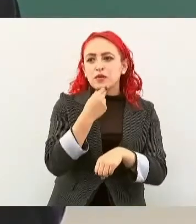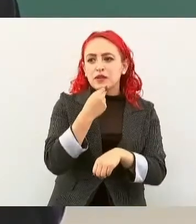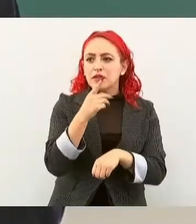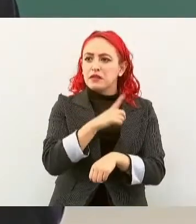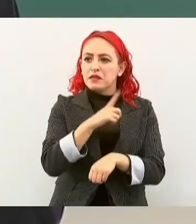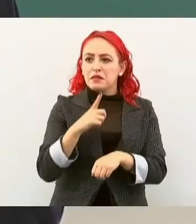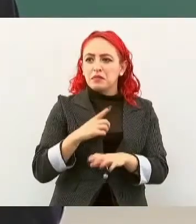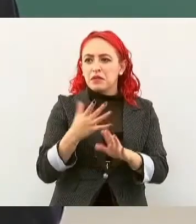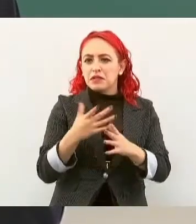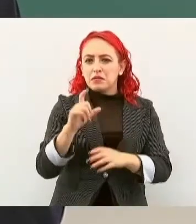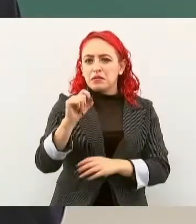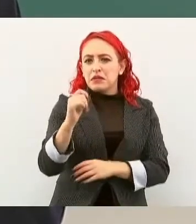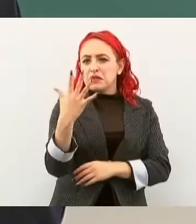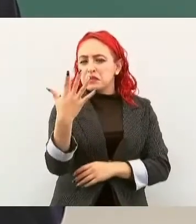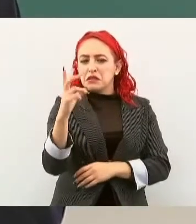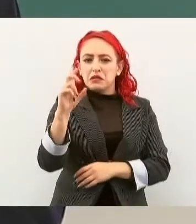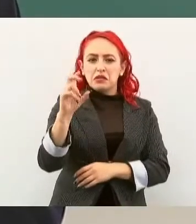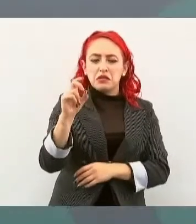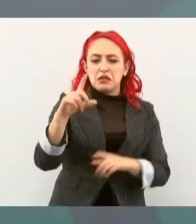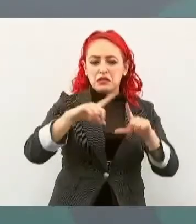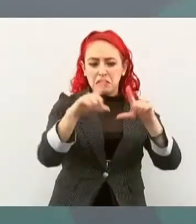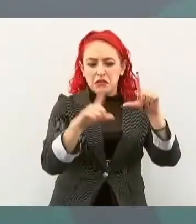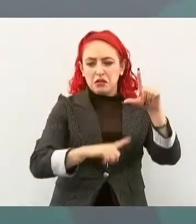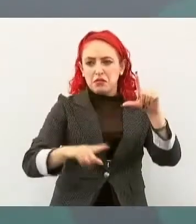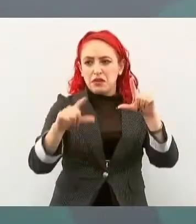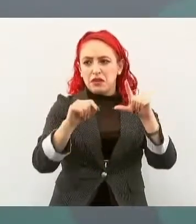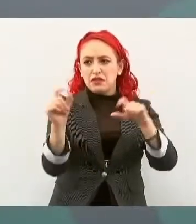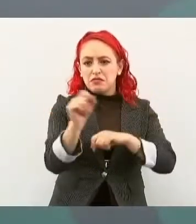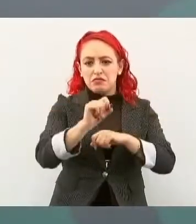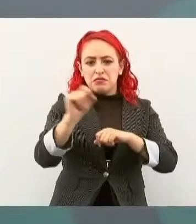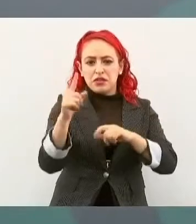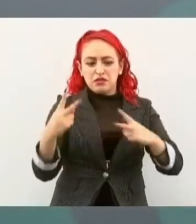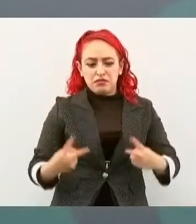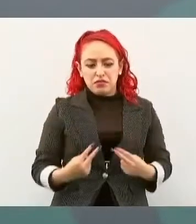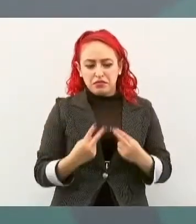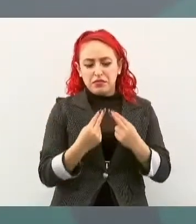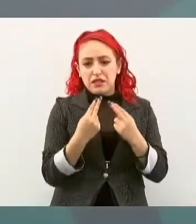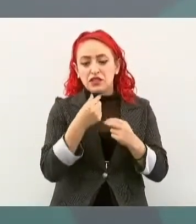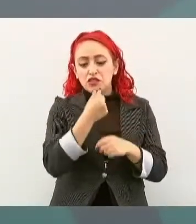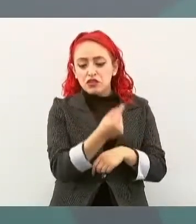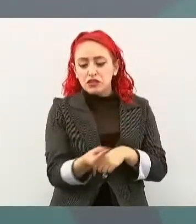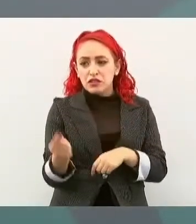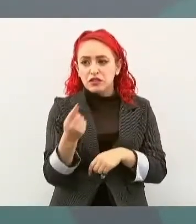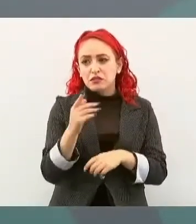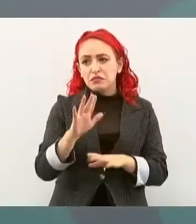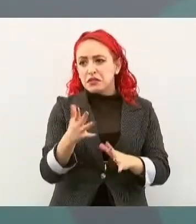haber como 25, 30 en todo el país, un poco más, sí,